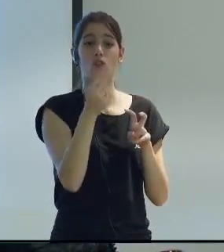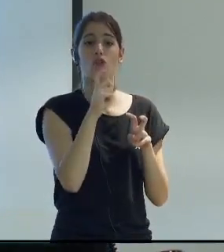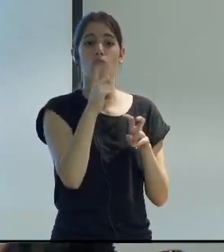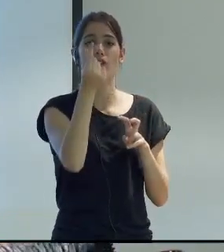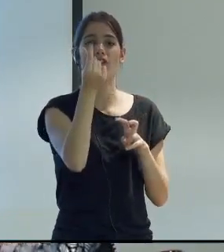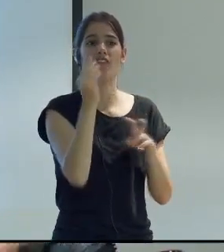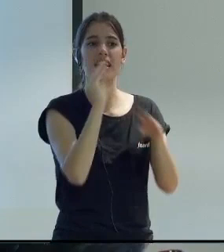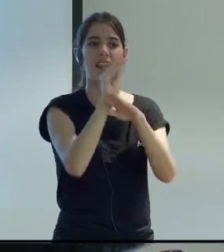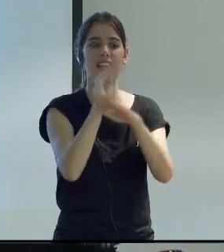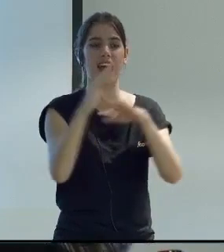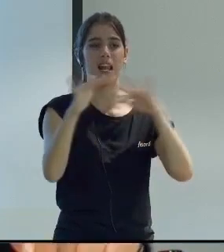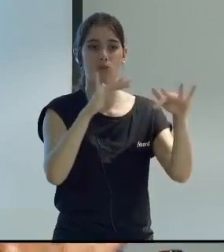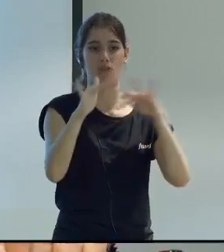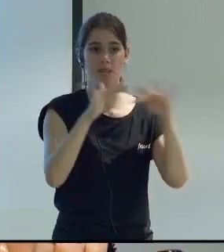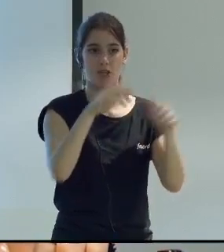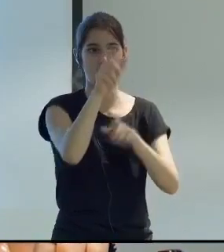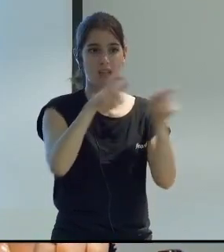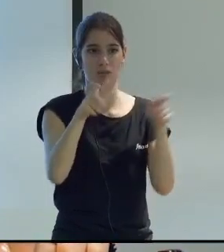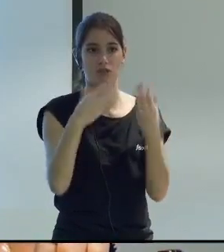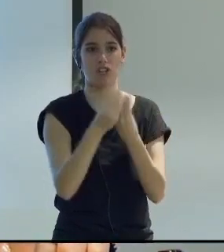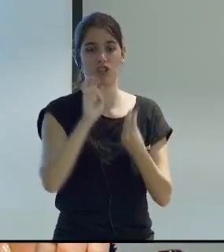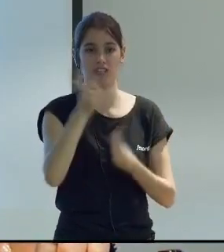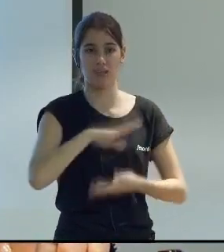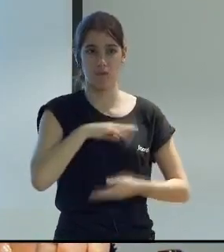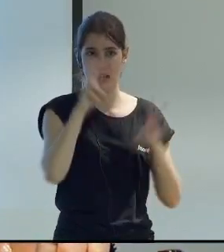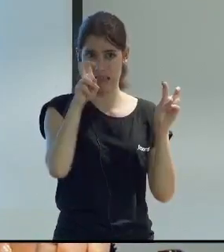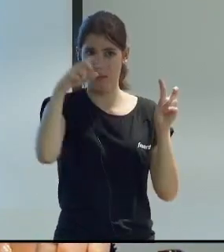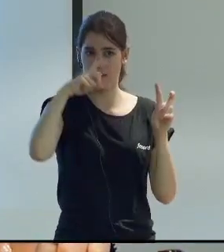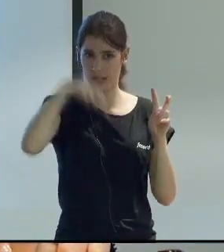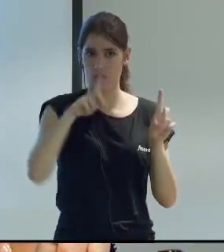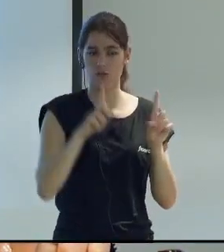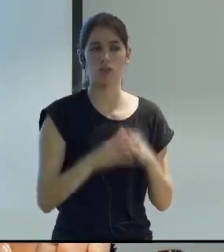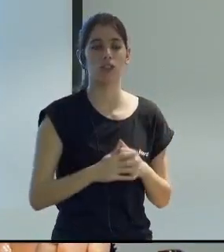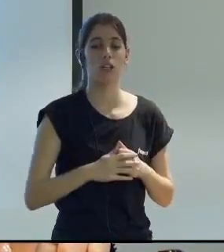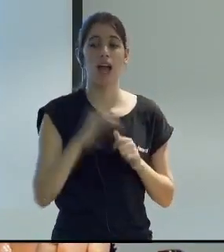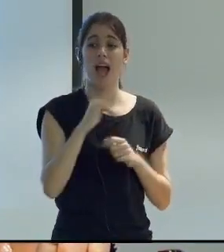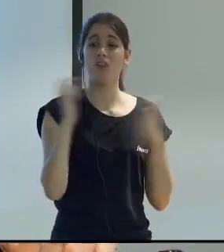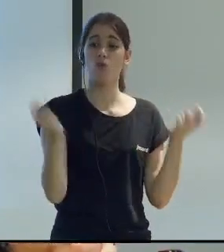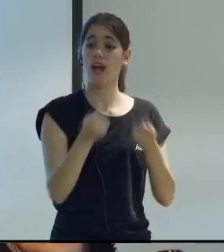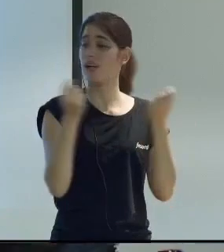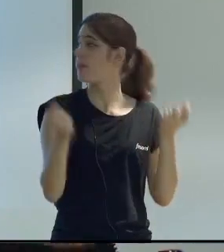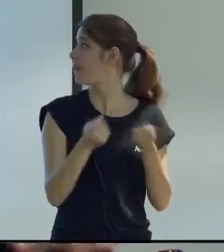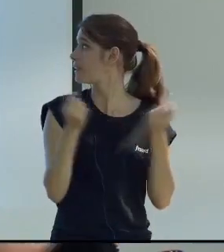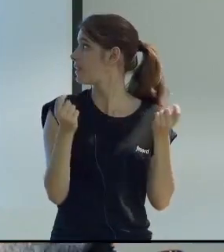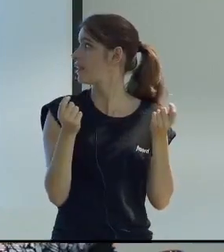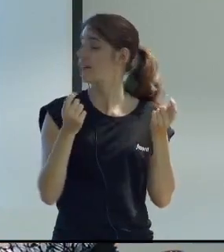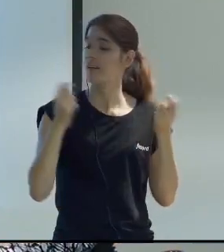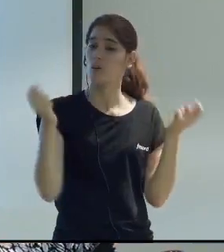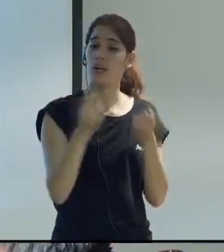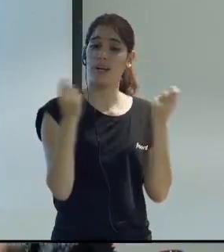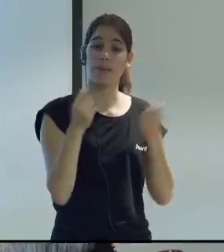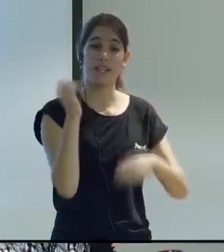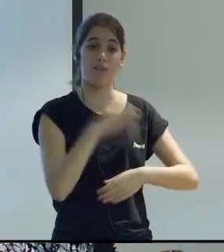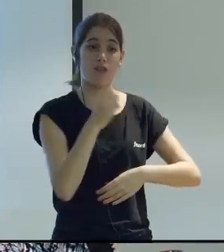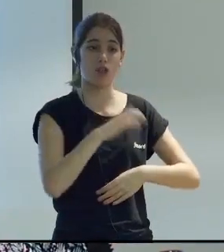de las personas con diversidad funcional. Bueno, tenemos una campaña con respecto de fondos